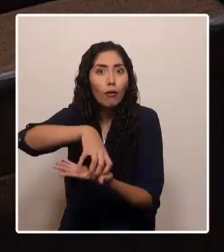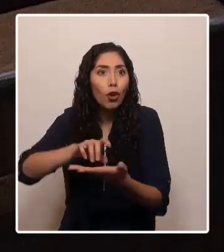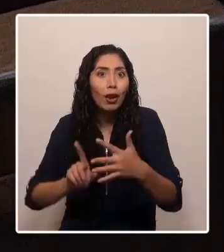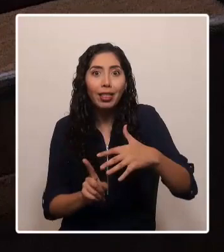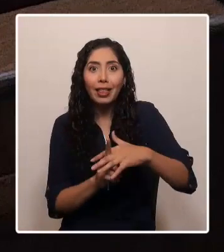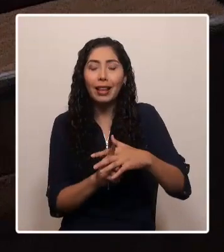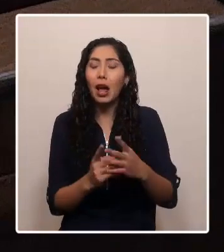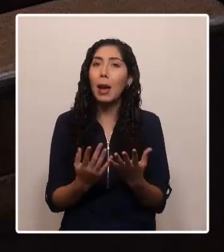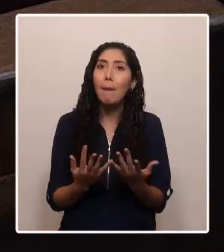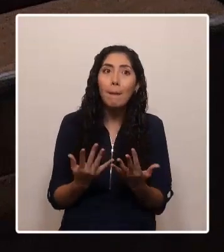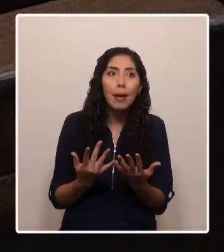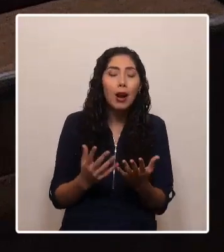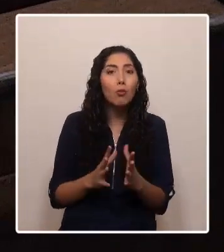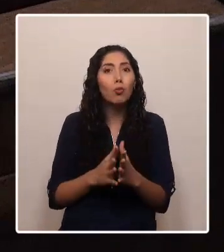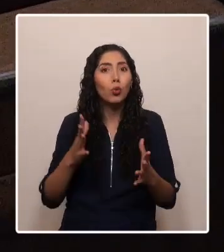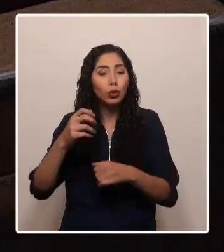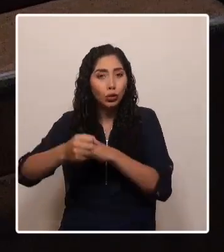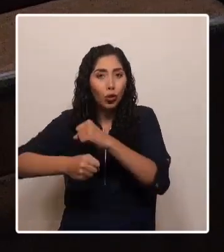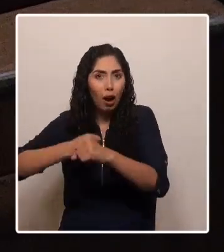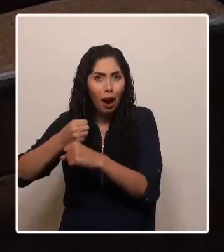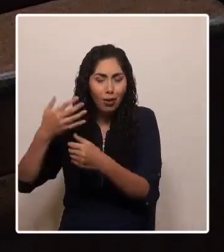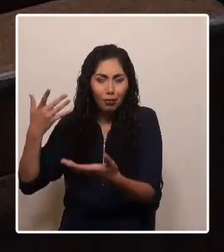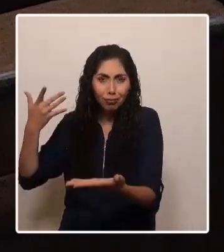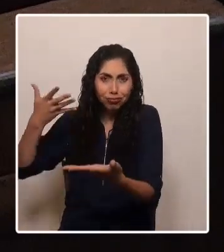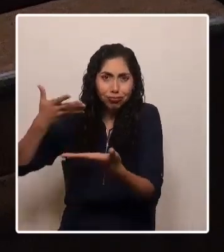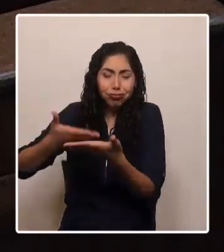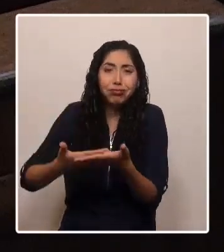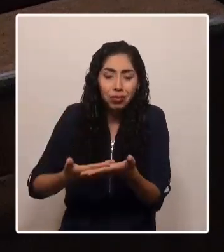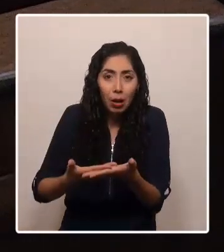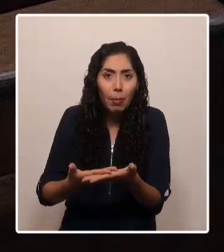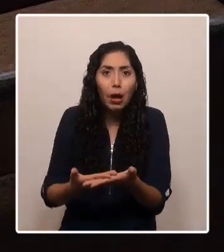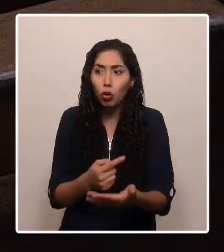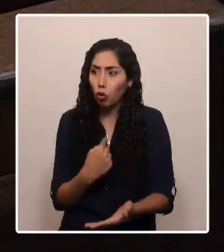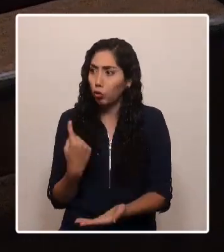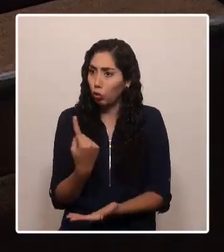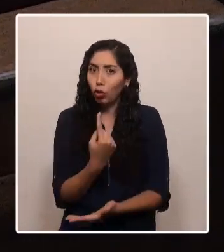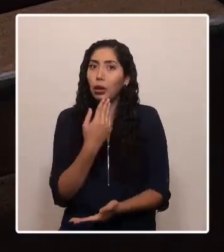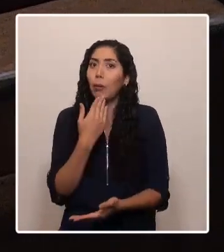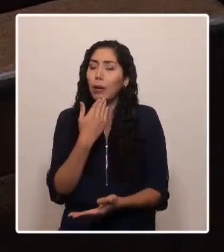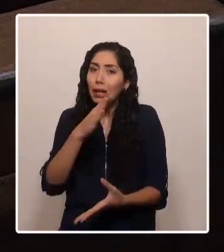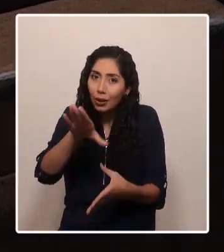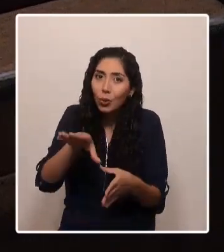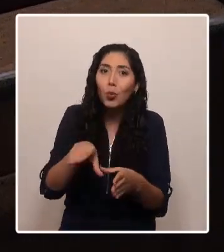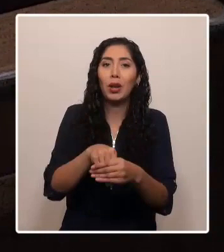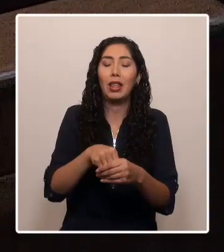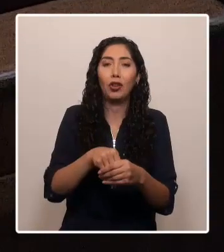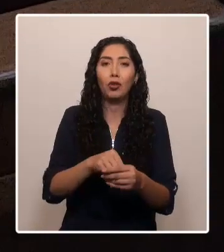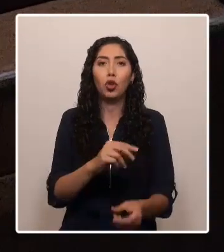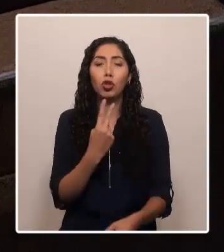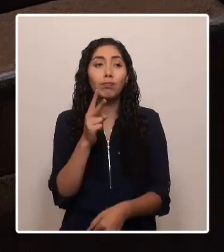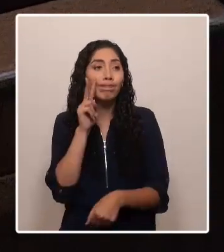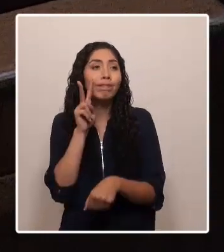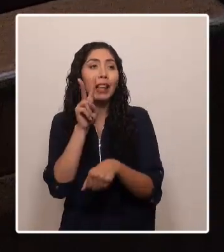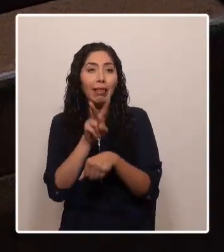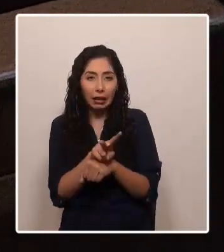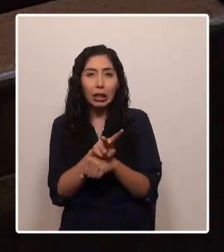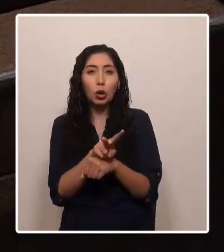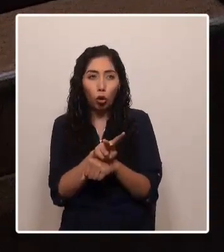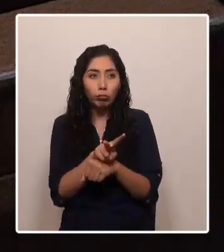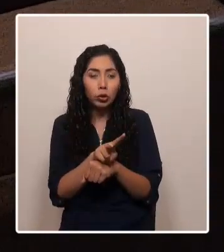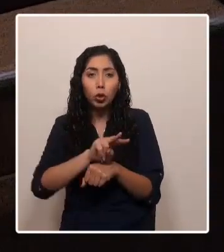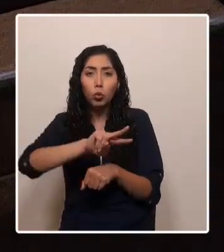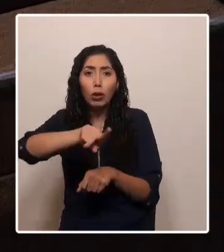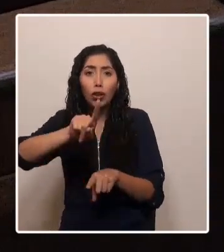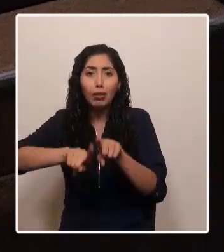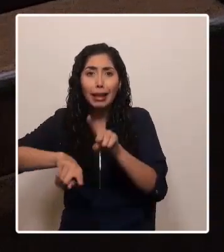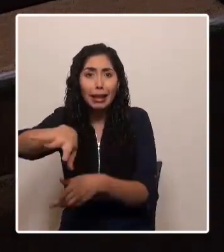desde la instalación del Estado de Chile para ser incluidos. Hemos sido testigos vivos del desalojo de nuestros territorios y un indígena